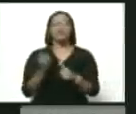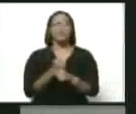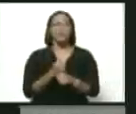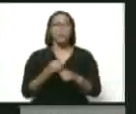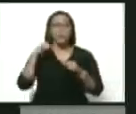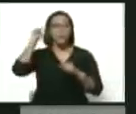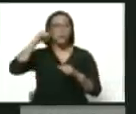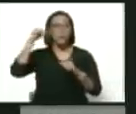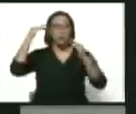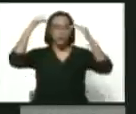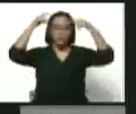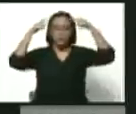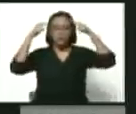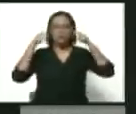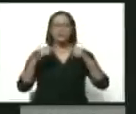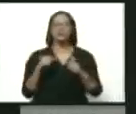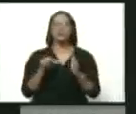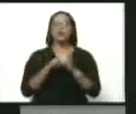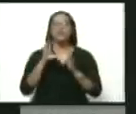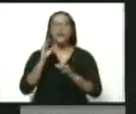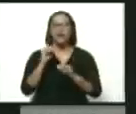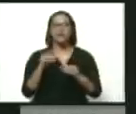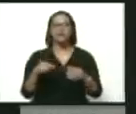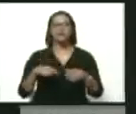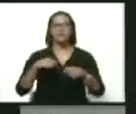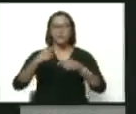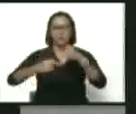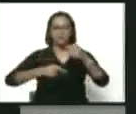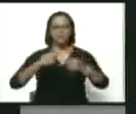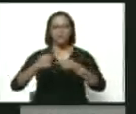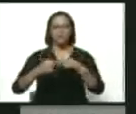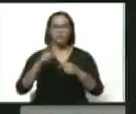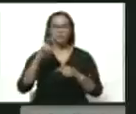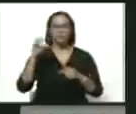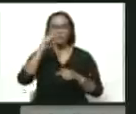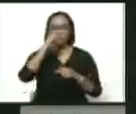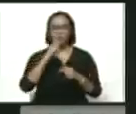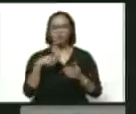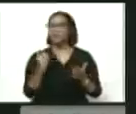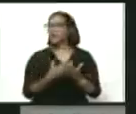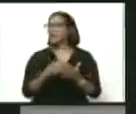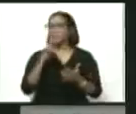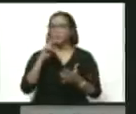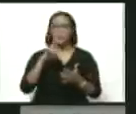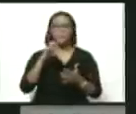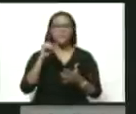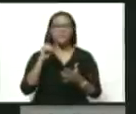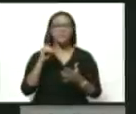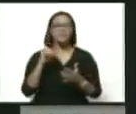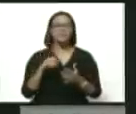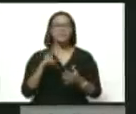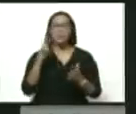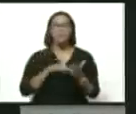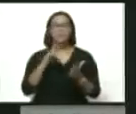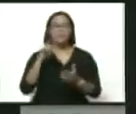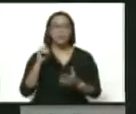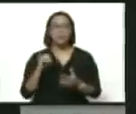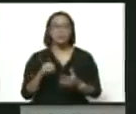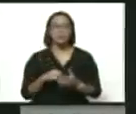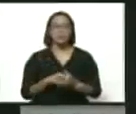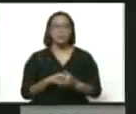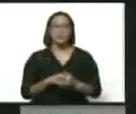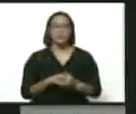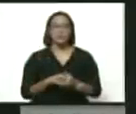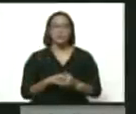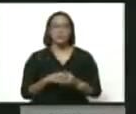lo voy a pasar ahora, donde él habla del ciclo bicentenario, hasta el 2030 con sus etapas y las metas que él tenía,